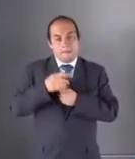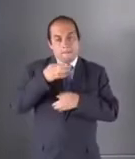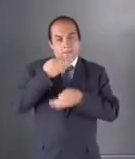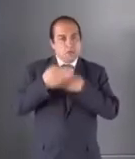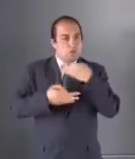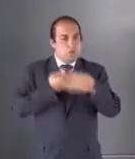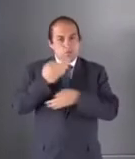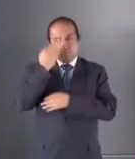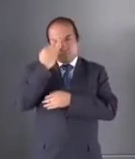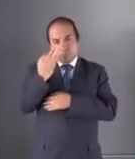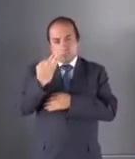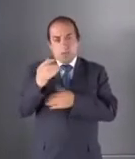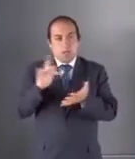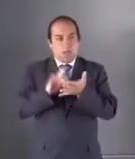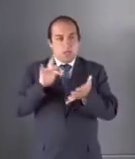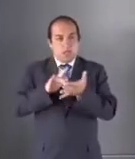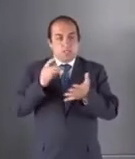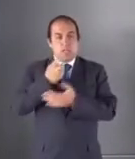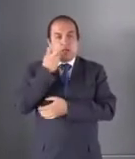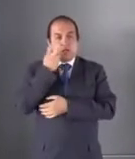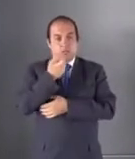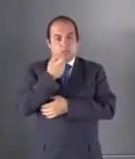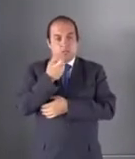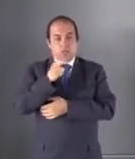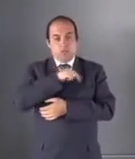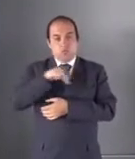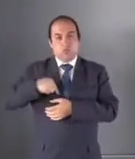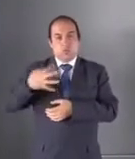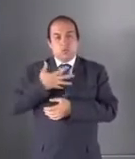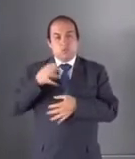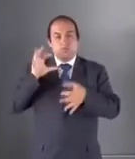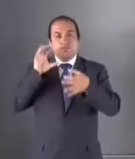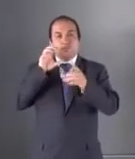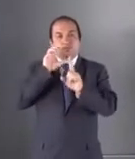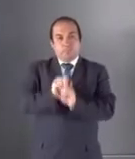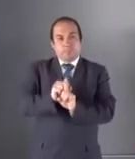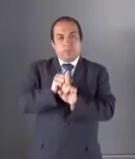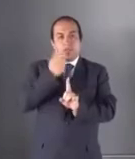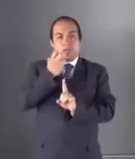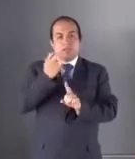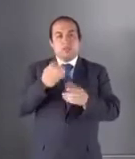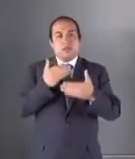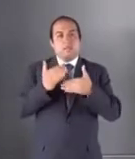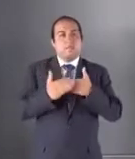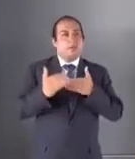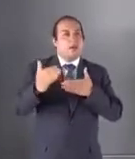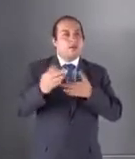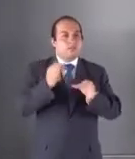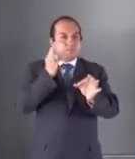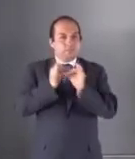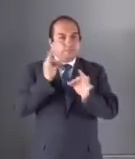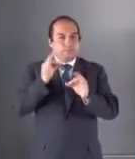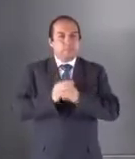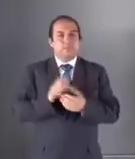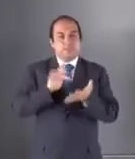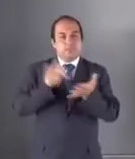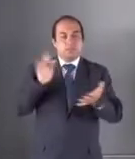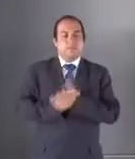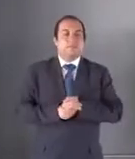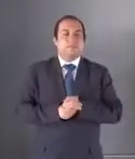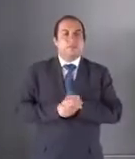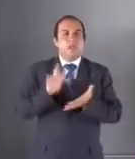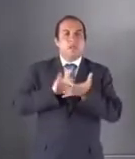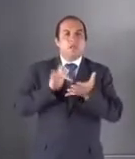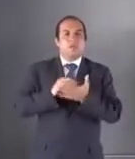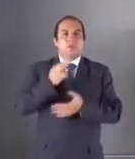tiempo y que gracias a ello estamos llegando a estos avances en estas fechas. Gracias. Agradecemos el uso de la